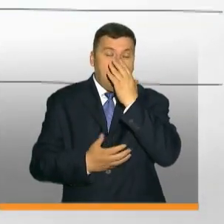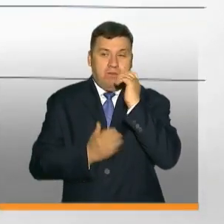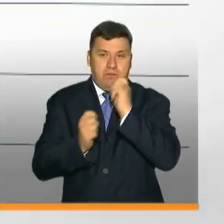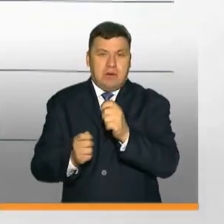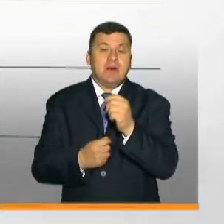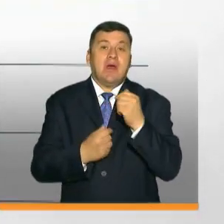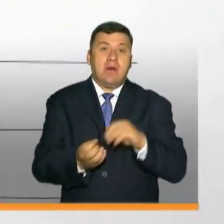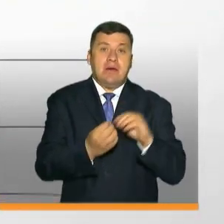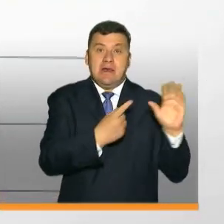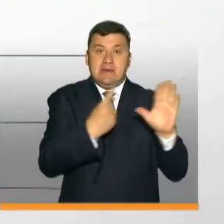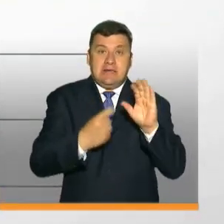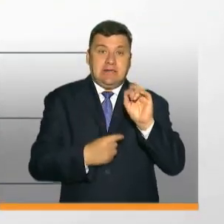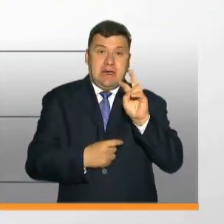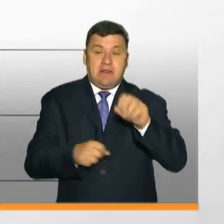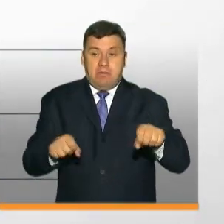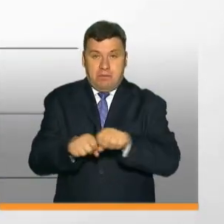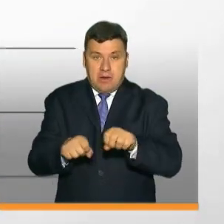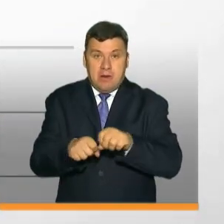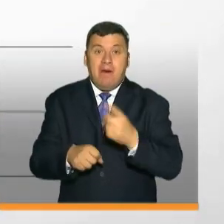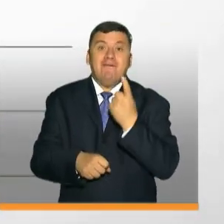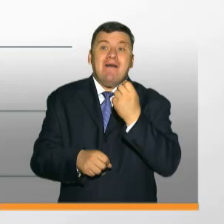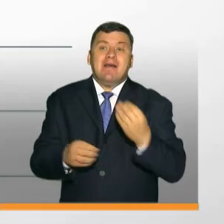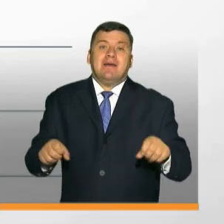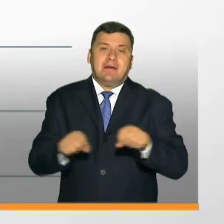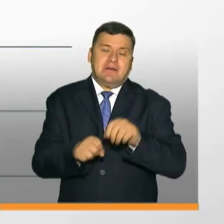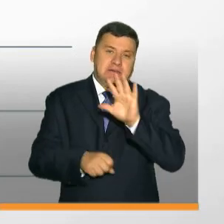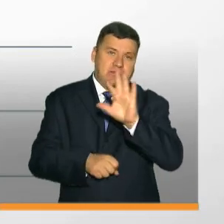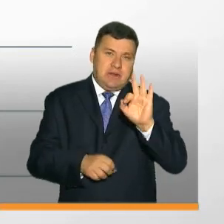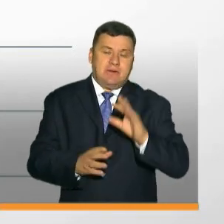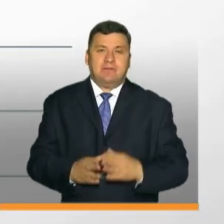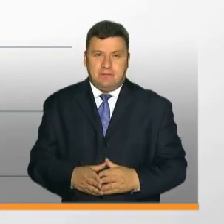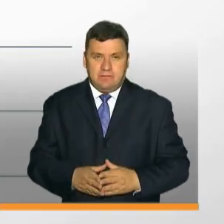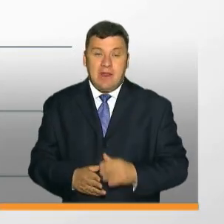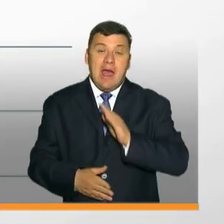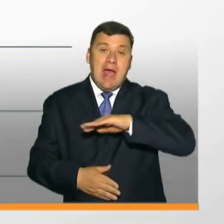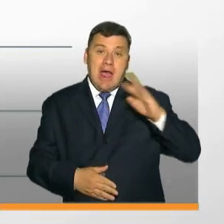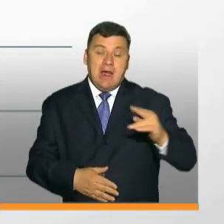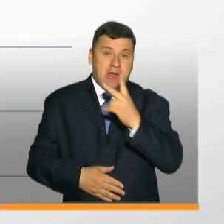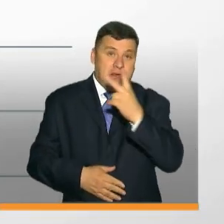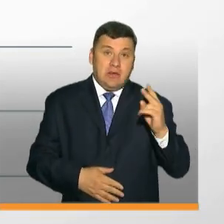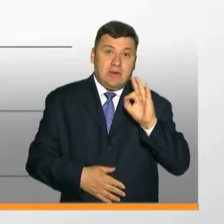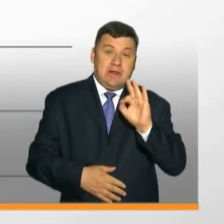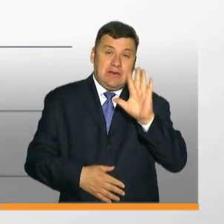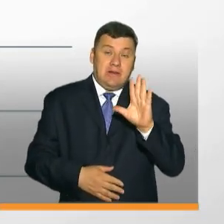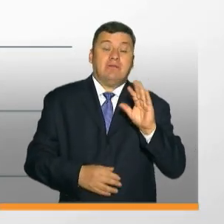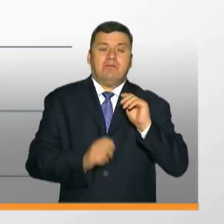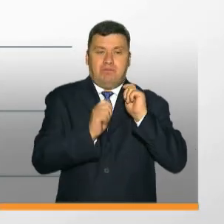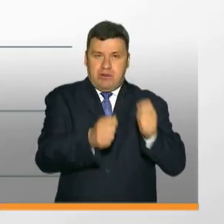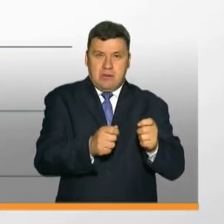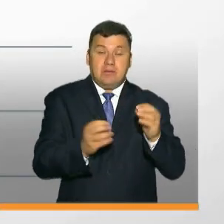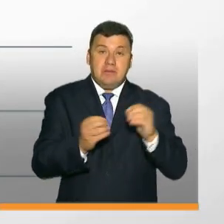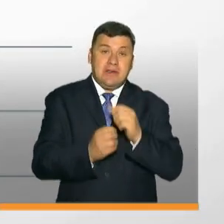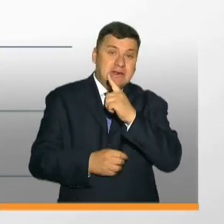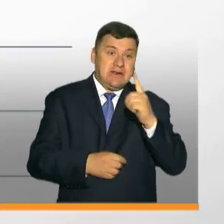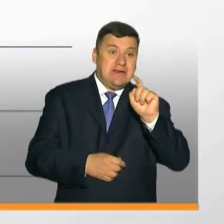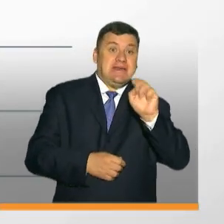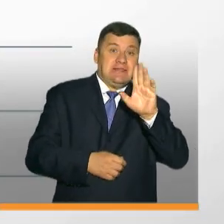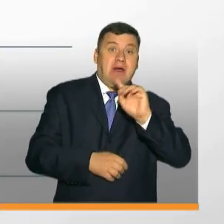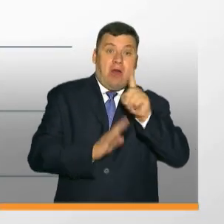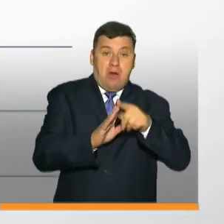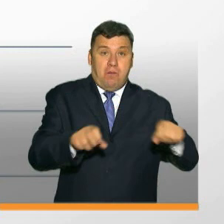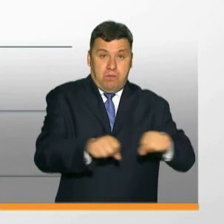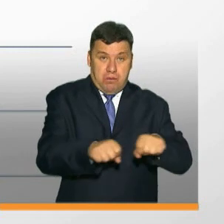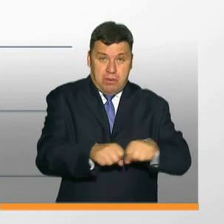asignados, 607 han sido instalados y en sitio para instalación hay 53. En Antioquia, 235 asignados, 165